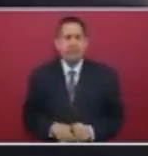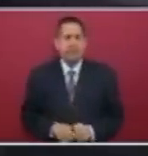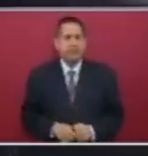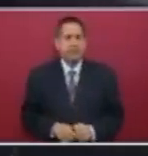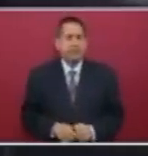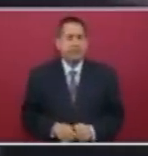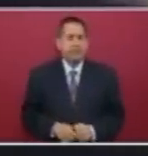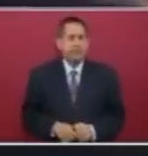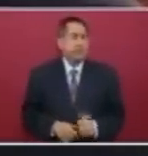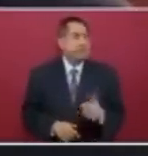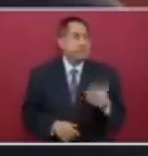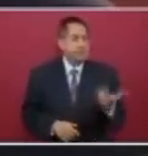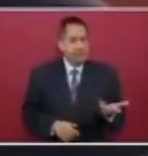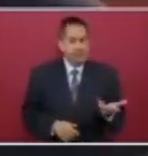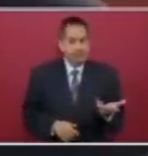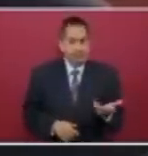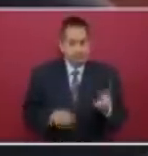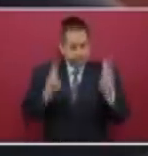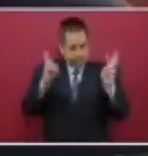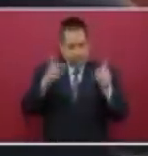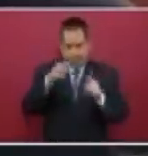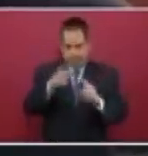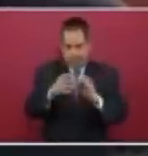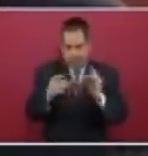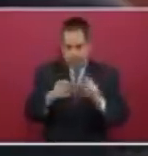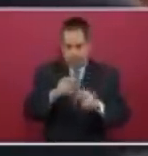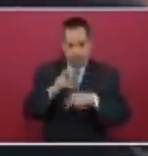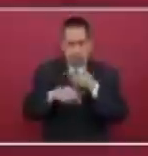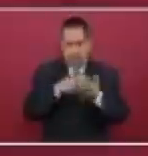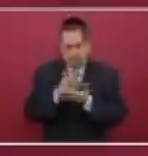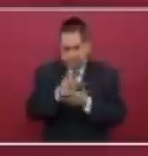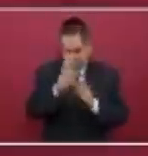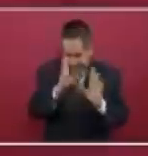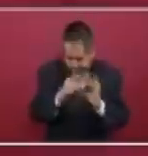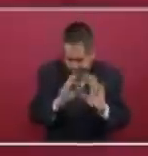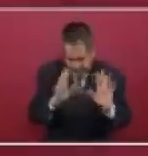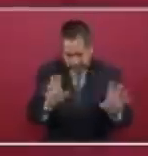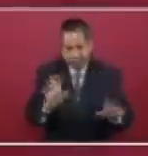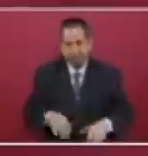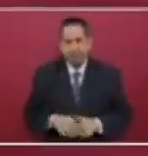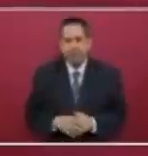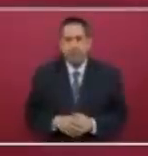ya nada más porque estamos en estos temas yo ya no debería de meterme pero